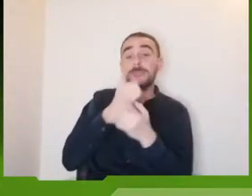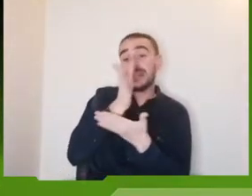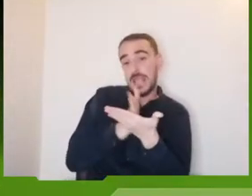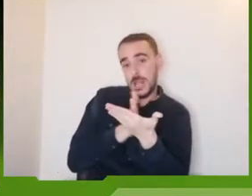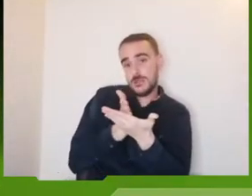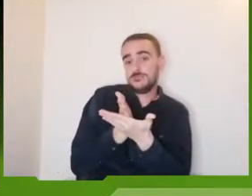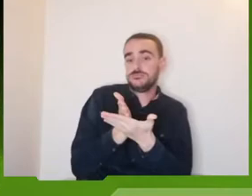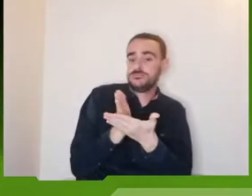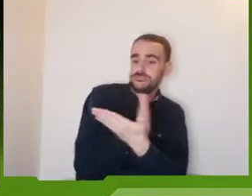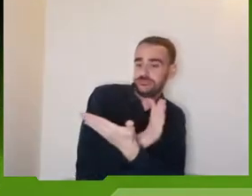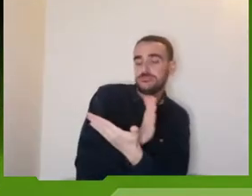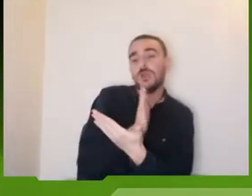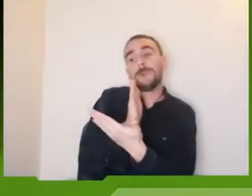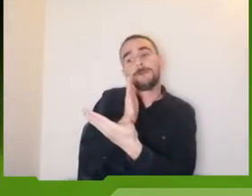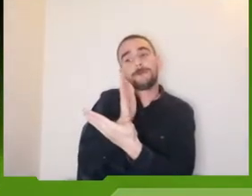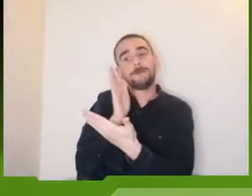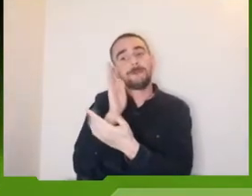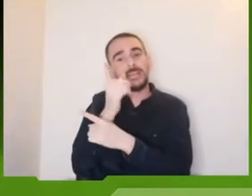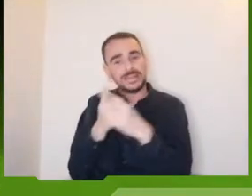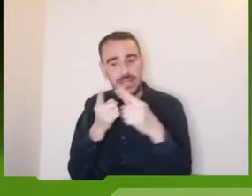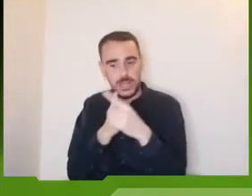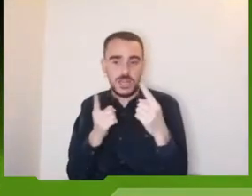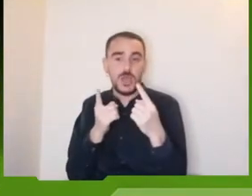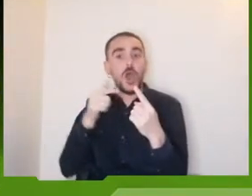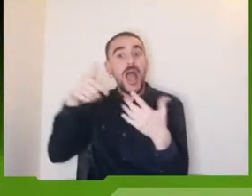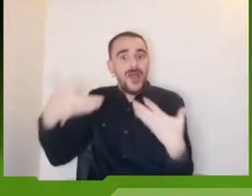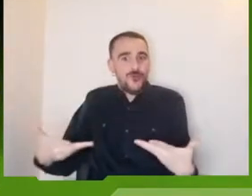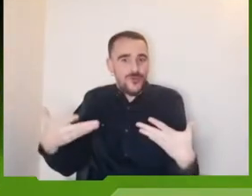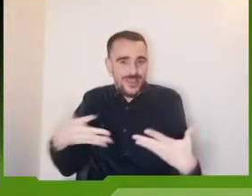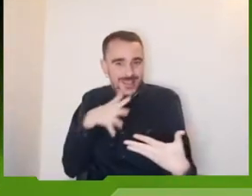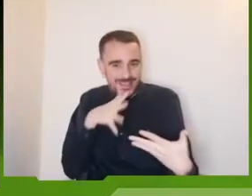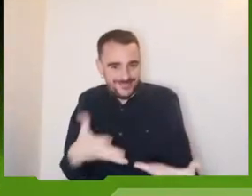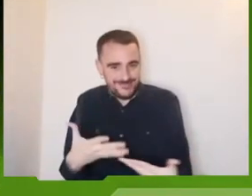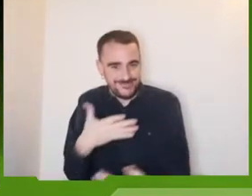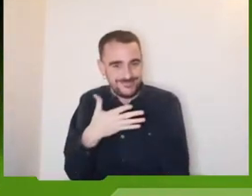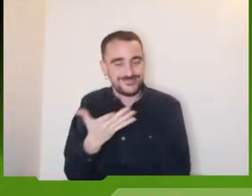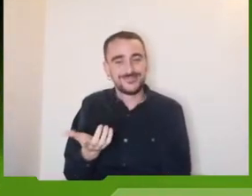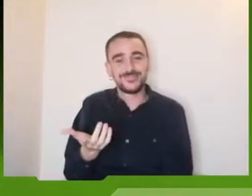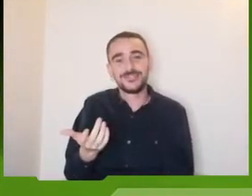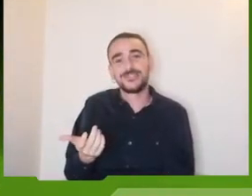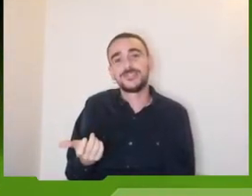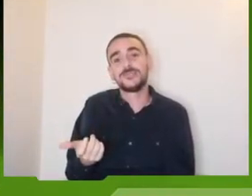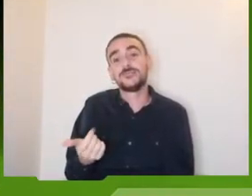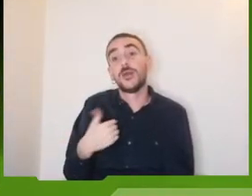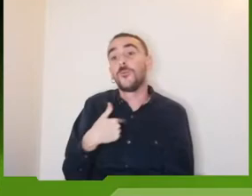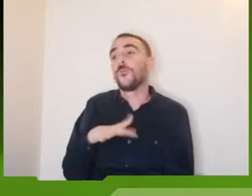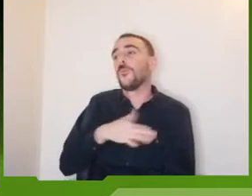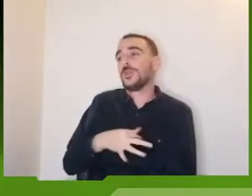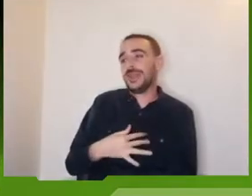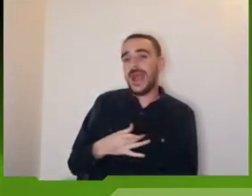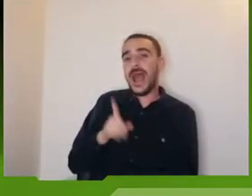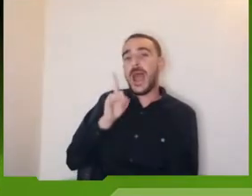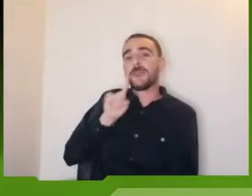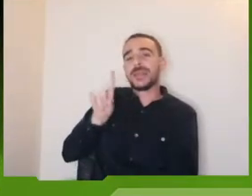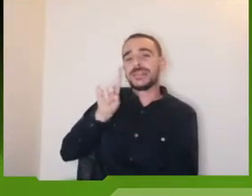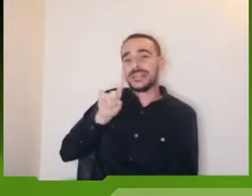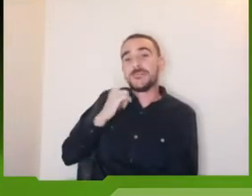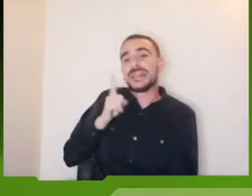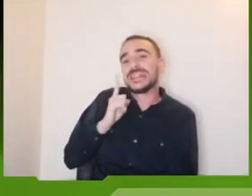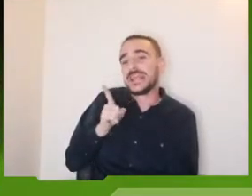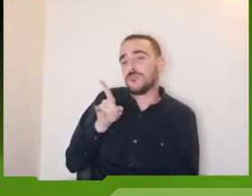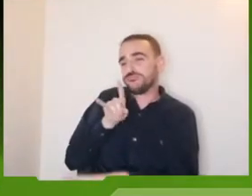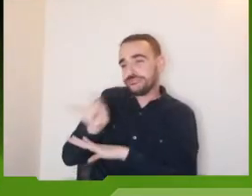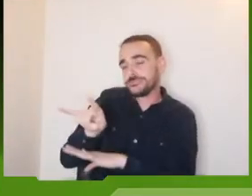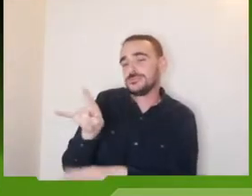Podría engañaros, pero he querido hacerlo idéntico para transmitir más